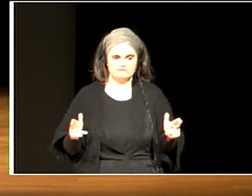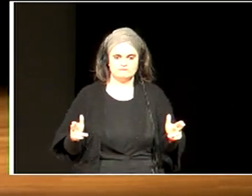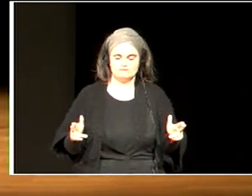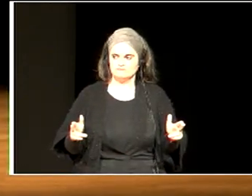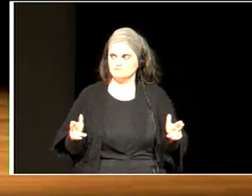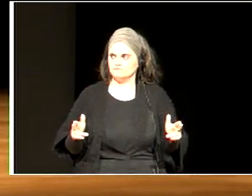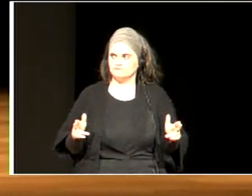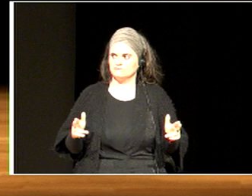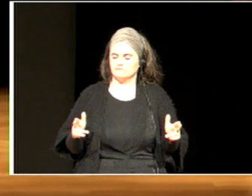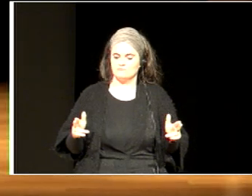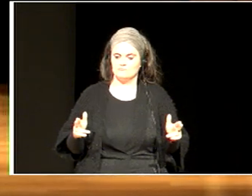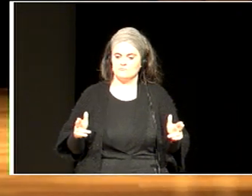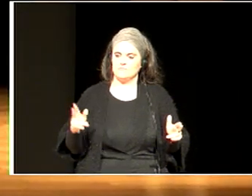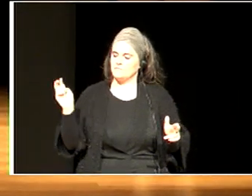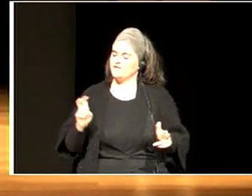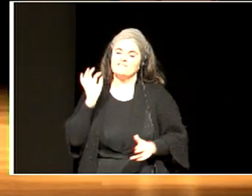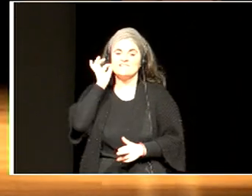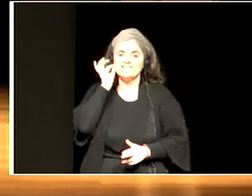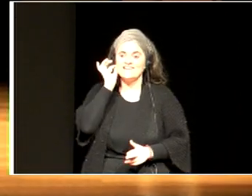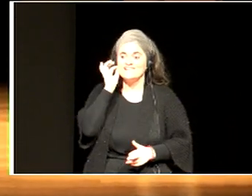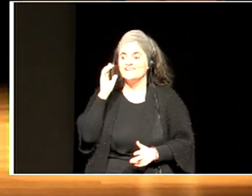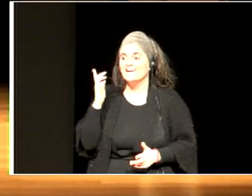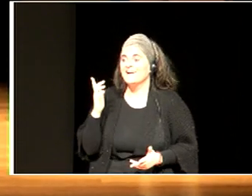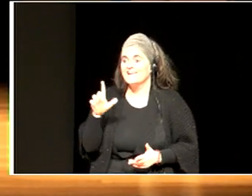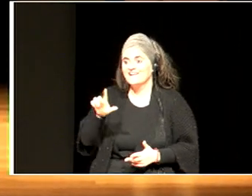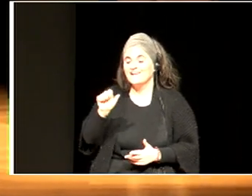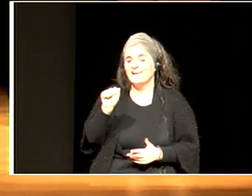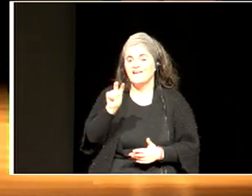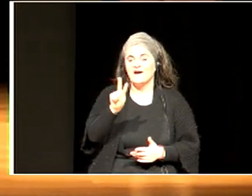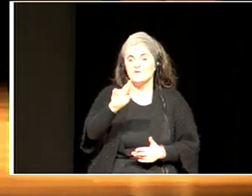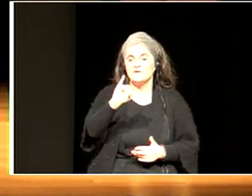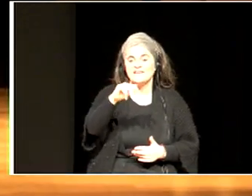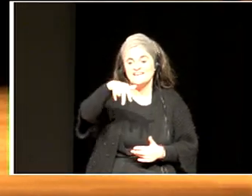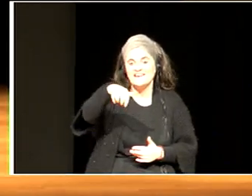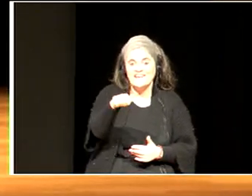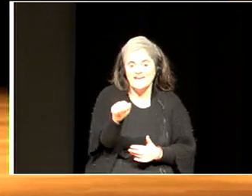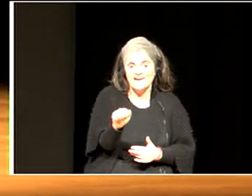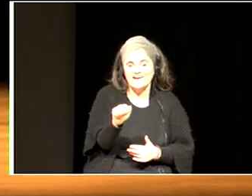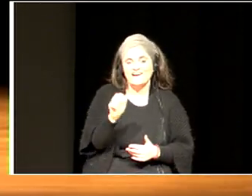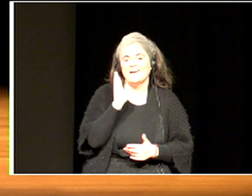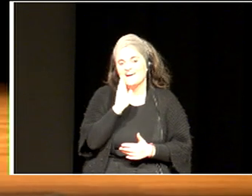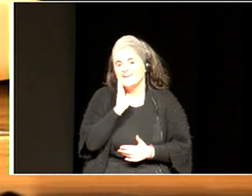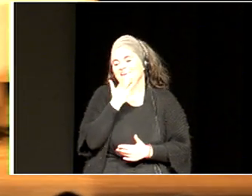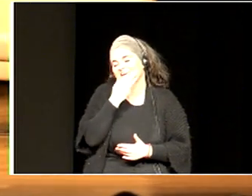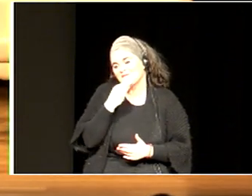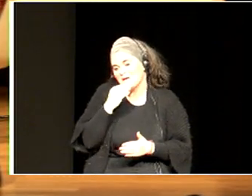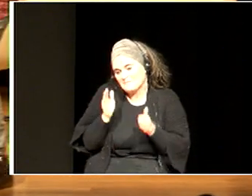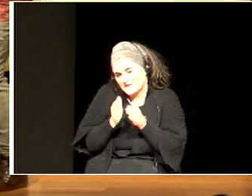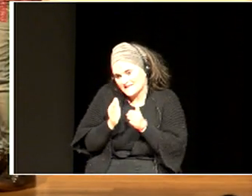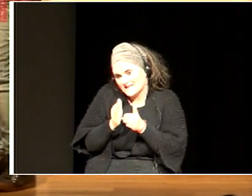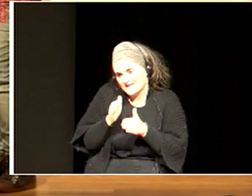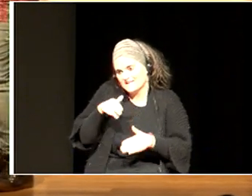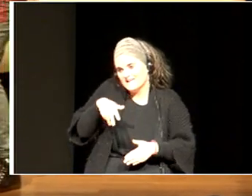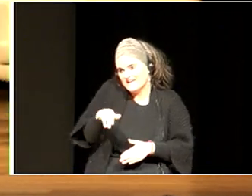las criaturas entra una nena en la orina y la orina hay qué guapina bienes